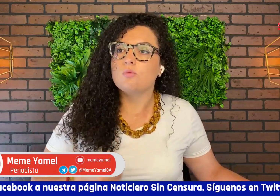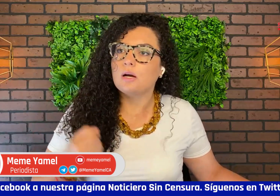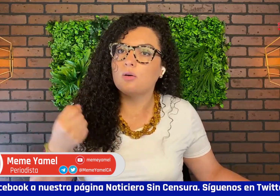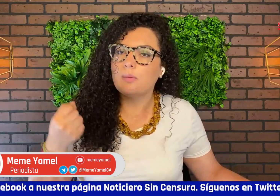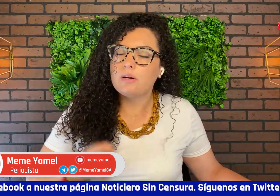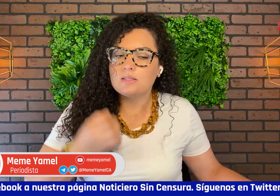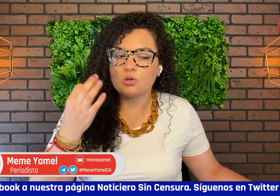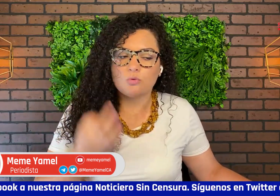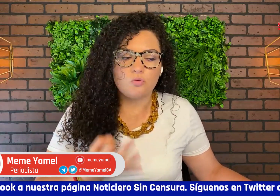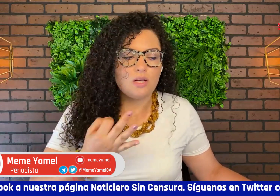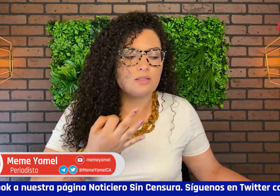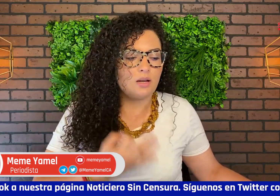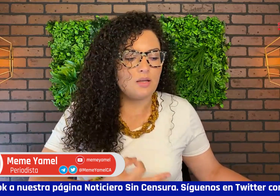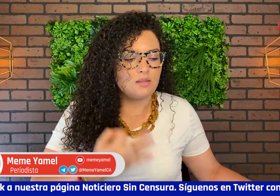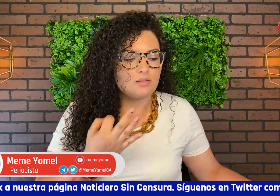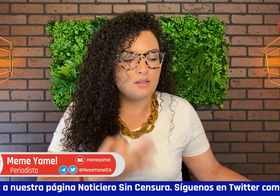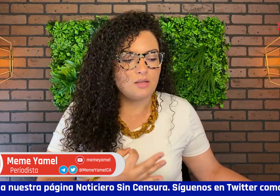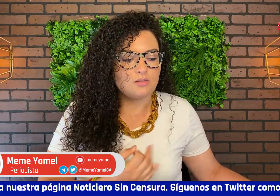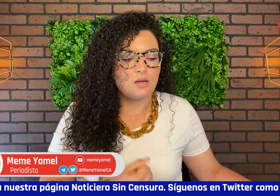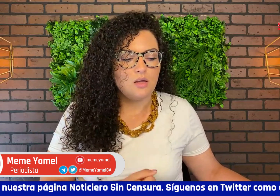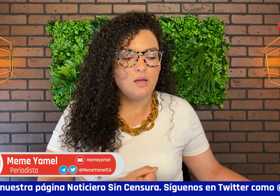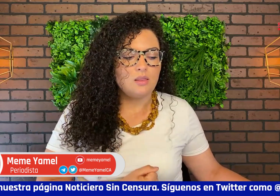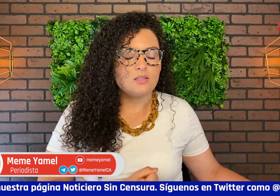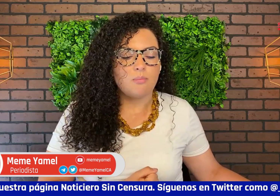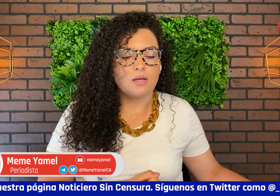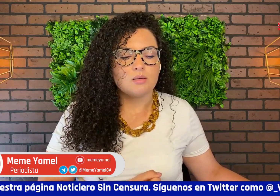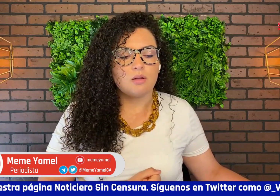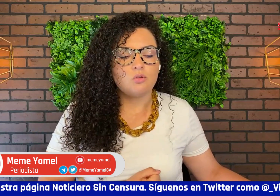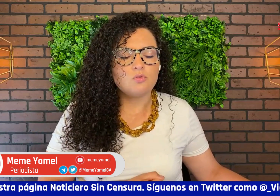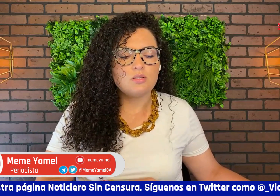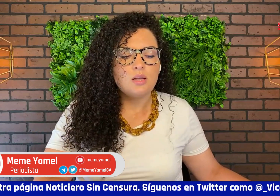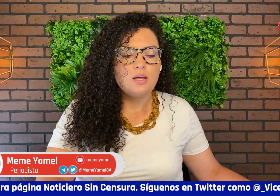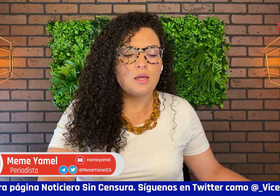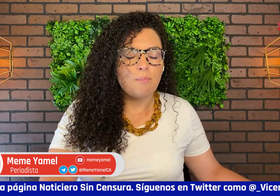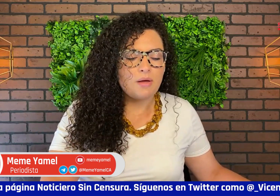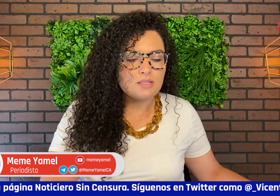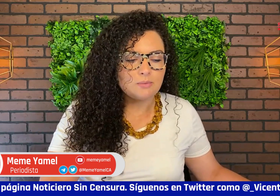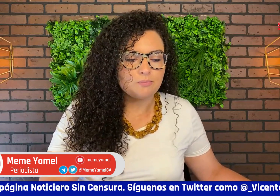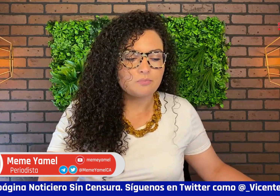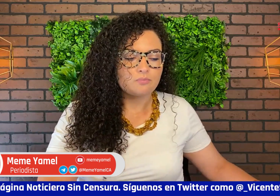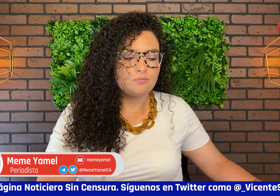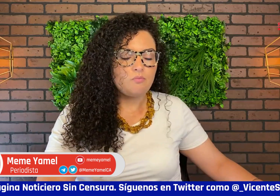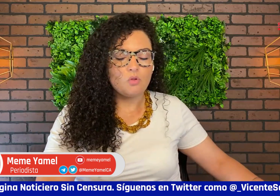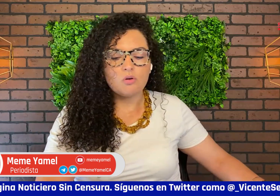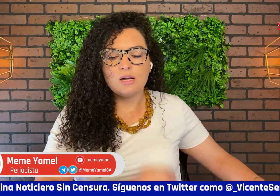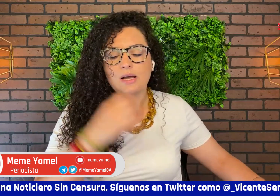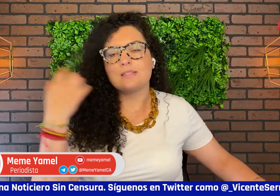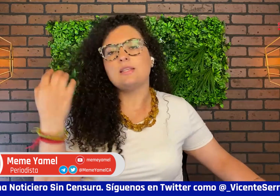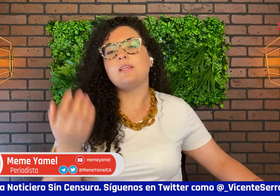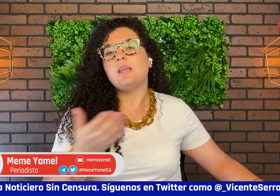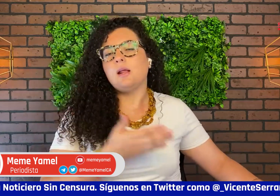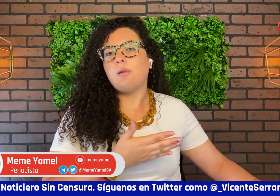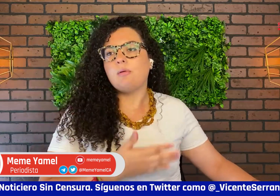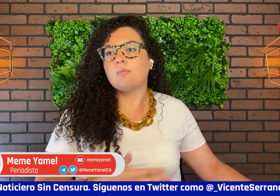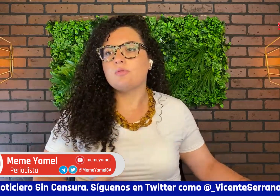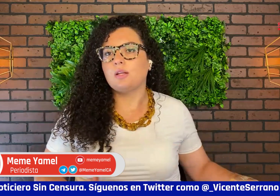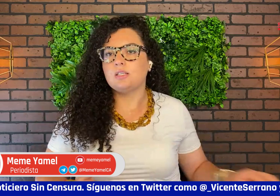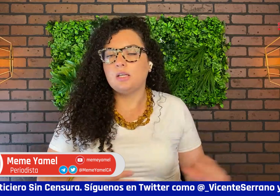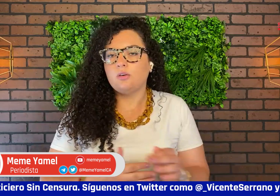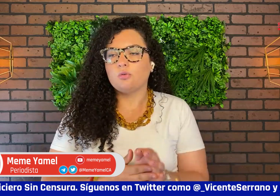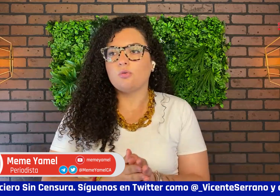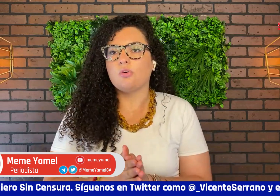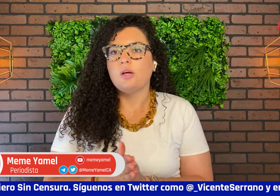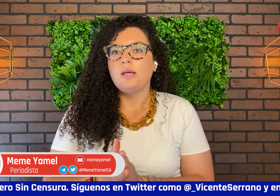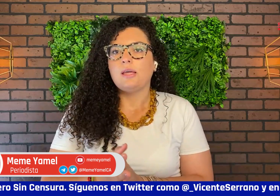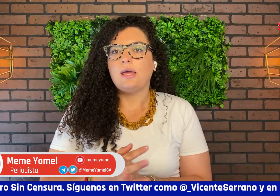se regula con la prensa, somos fieles creyentes de esta máxima. Entonces, ¿qué pasa con el gas? Desde ayer hablábamos en Al